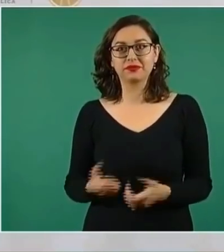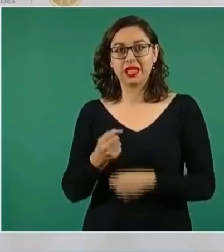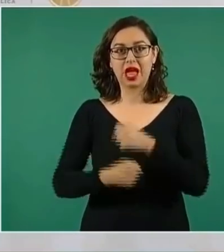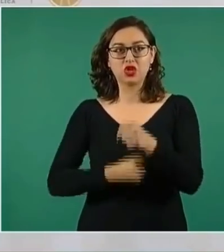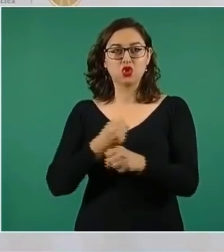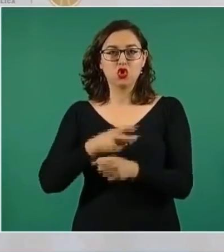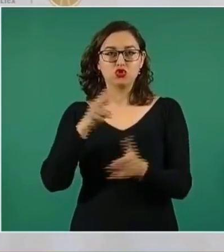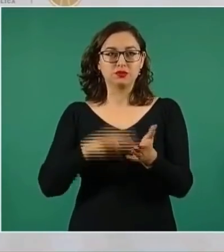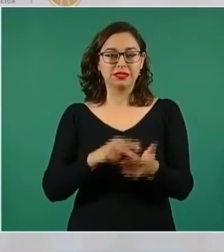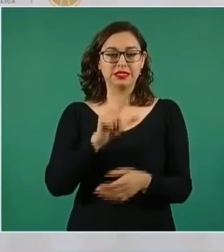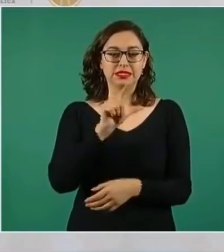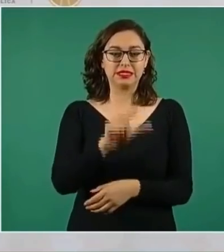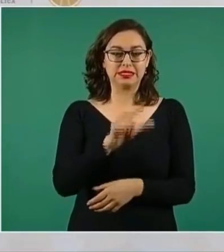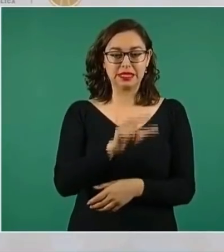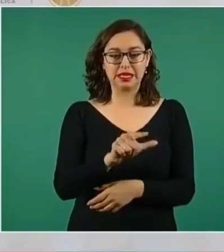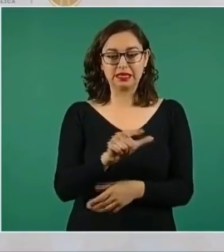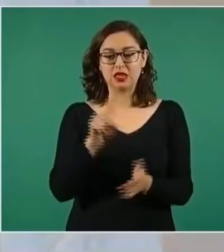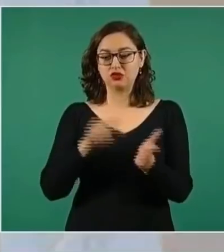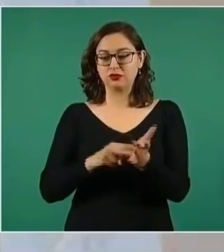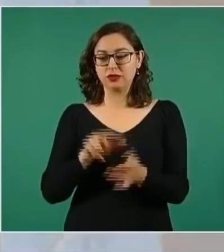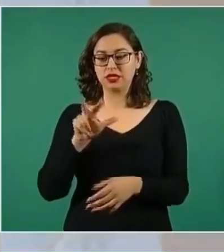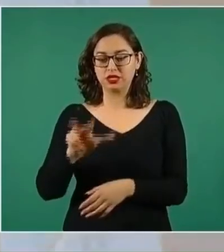2017 y 2018 extrajeron